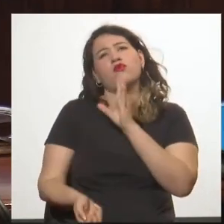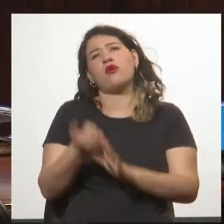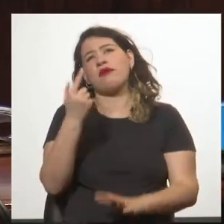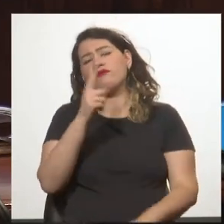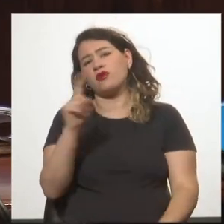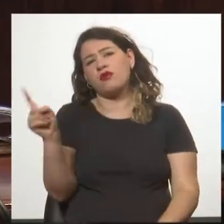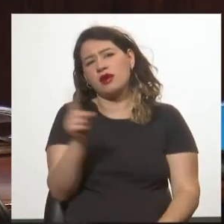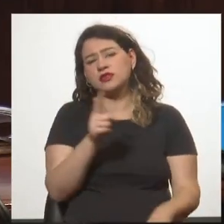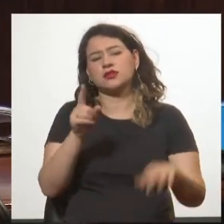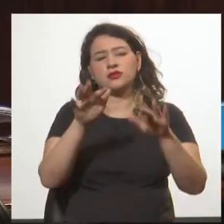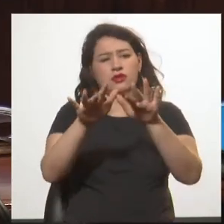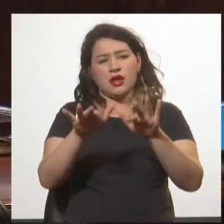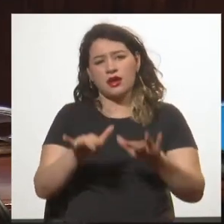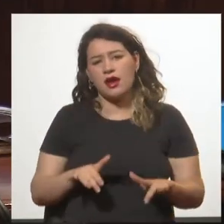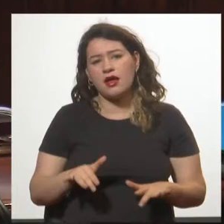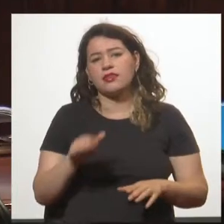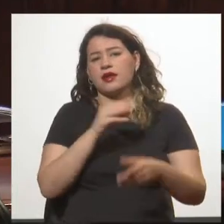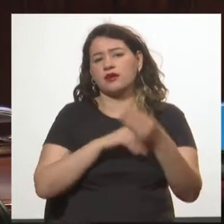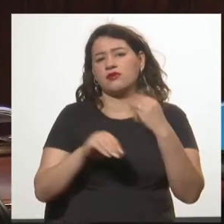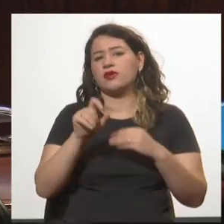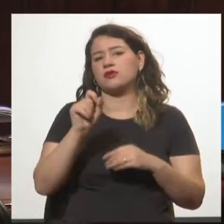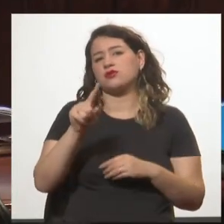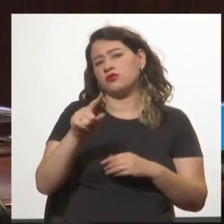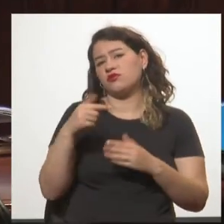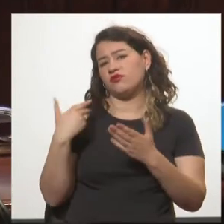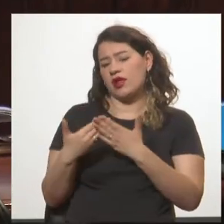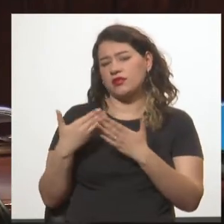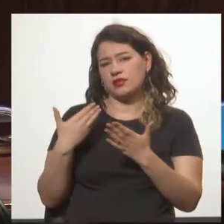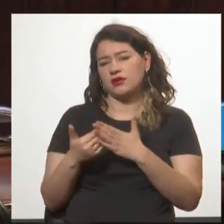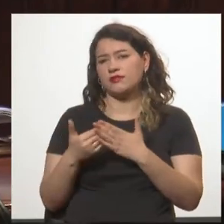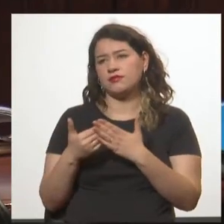amplio en su carta que justifica su ausencia